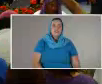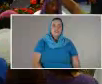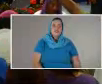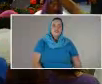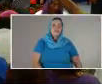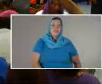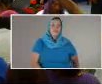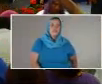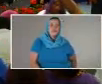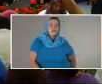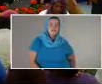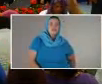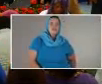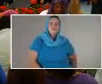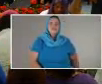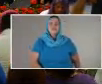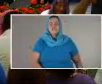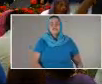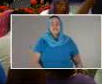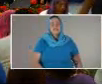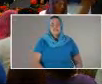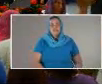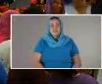Sin perder el fluir, hermano,